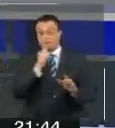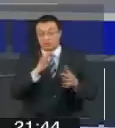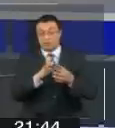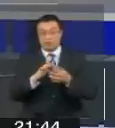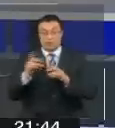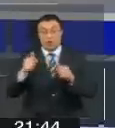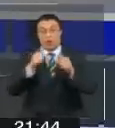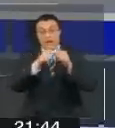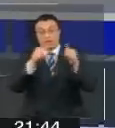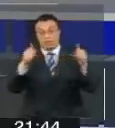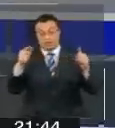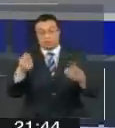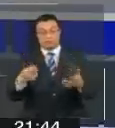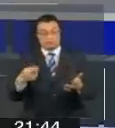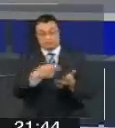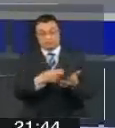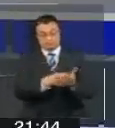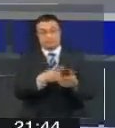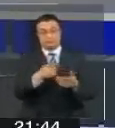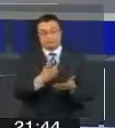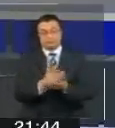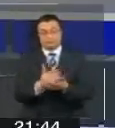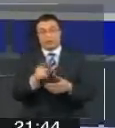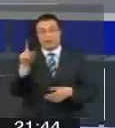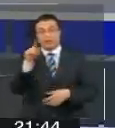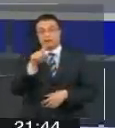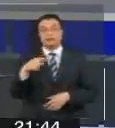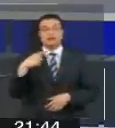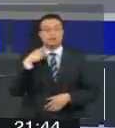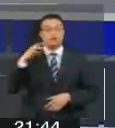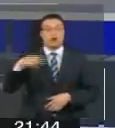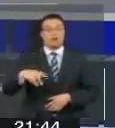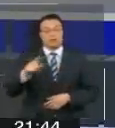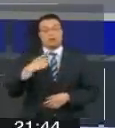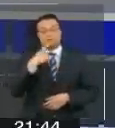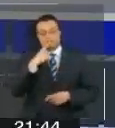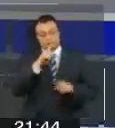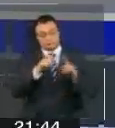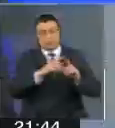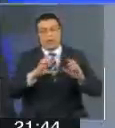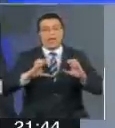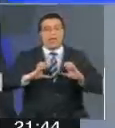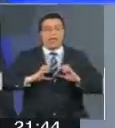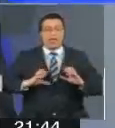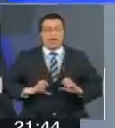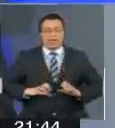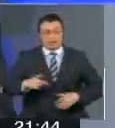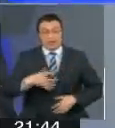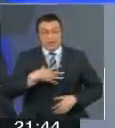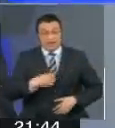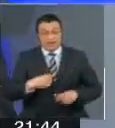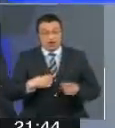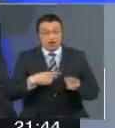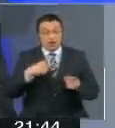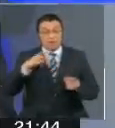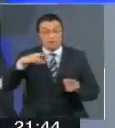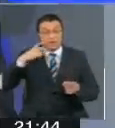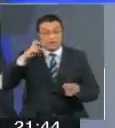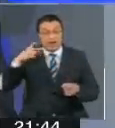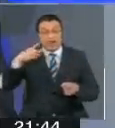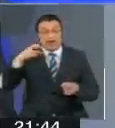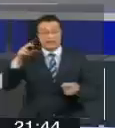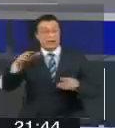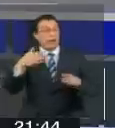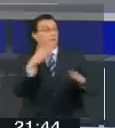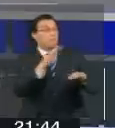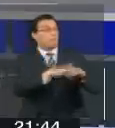administrador de campaña con financiamiento también de SQM. Y se ha cuestionado también éticamente el que el hijo de Miguel Enríquez le pidiera